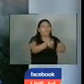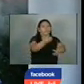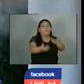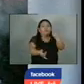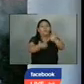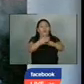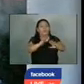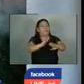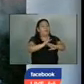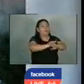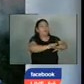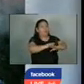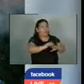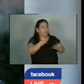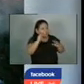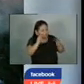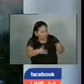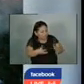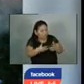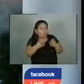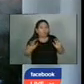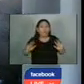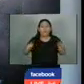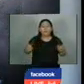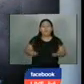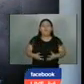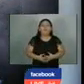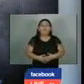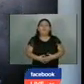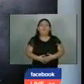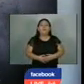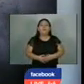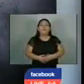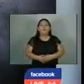Las autoridades investigan las causas del siniestro.